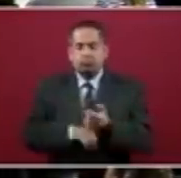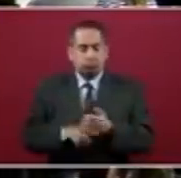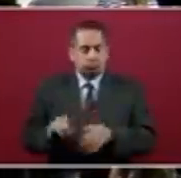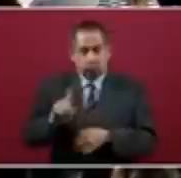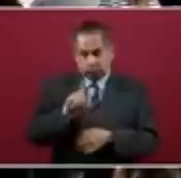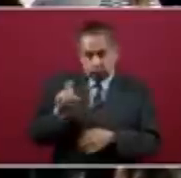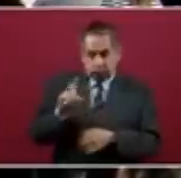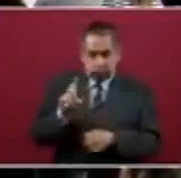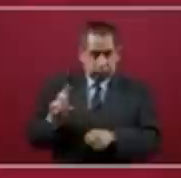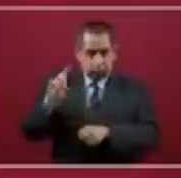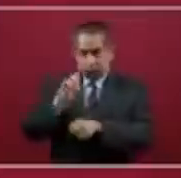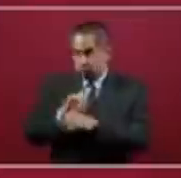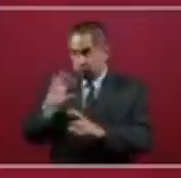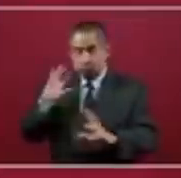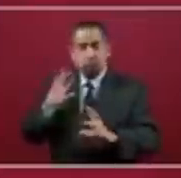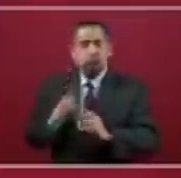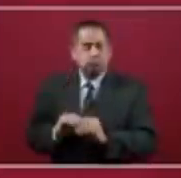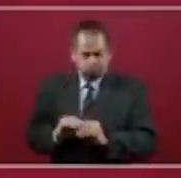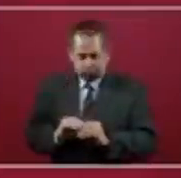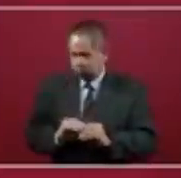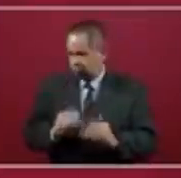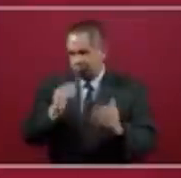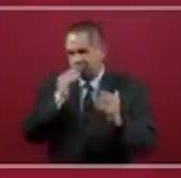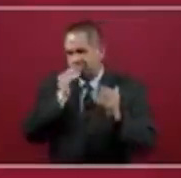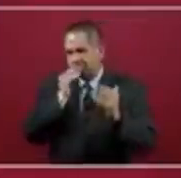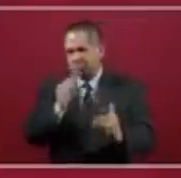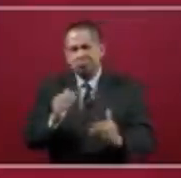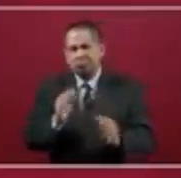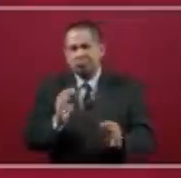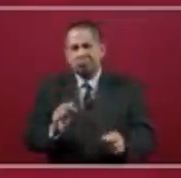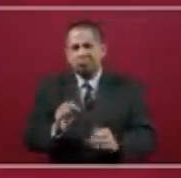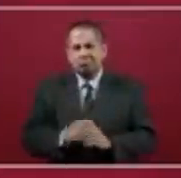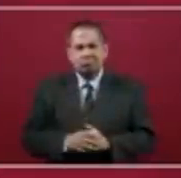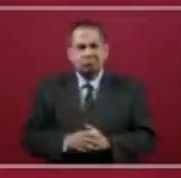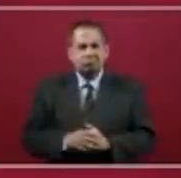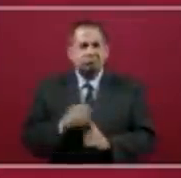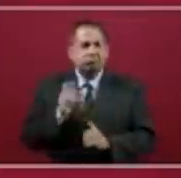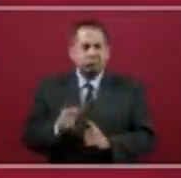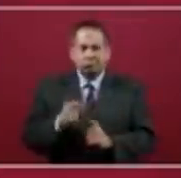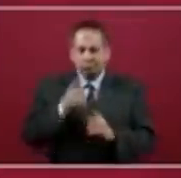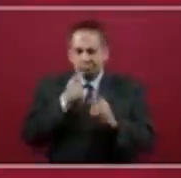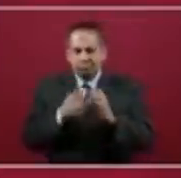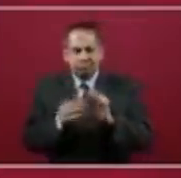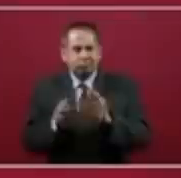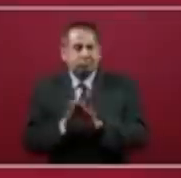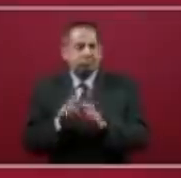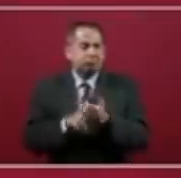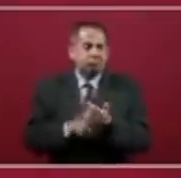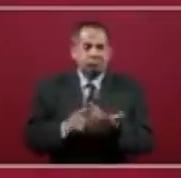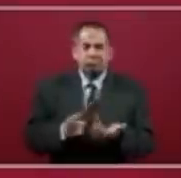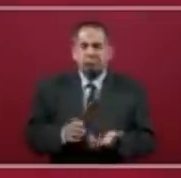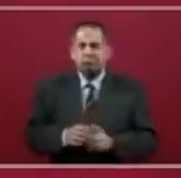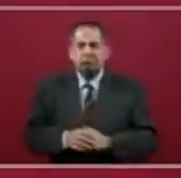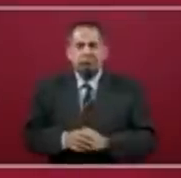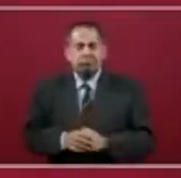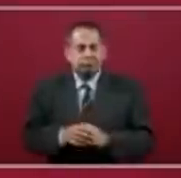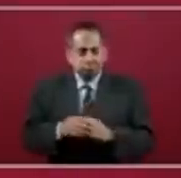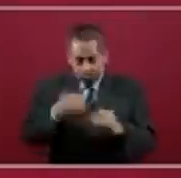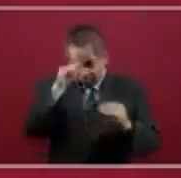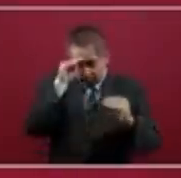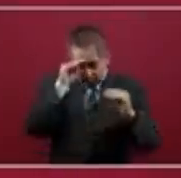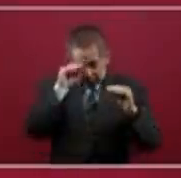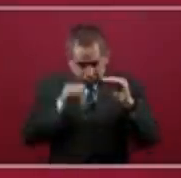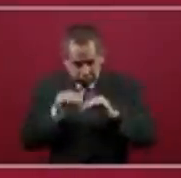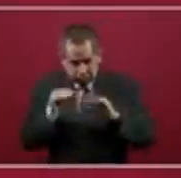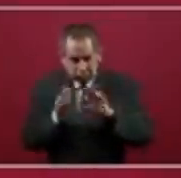días está muy bien, ya se está consolidando